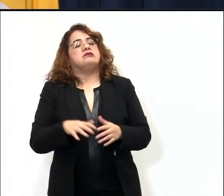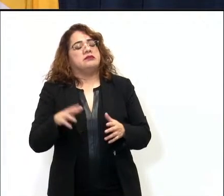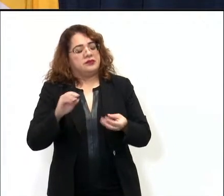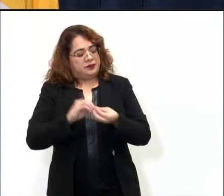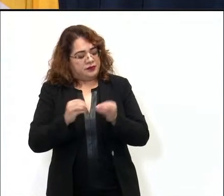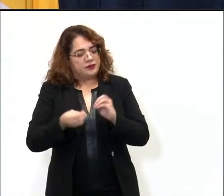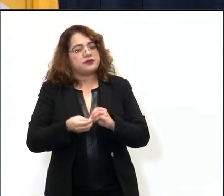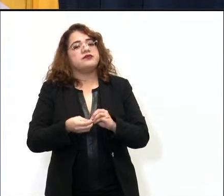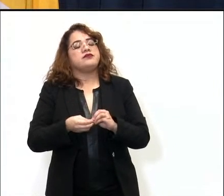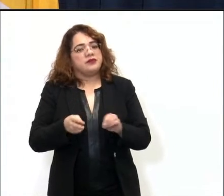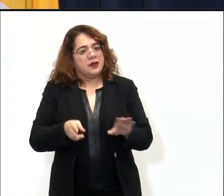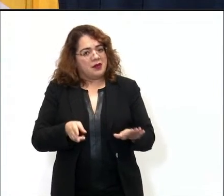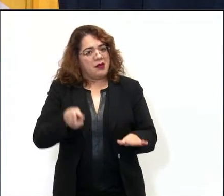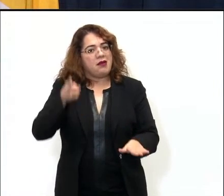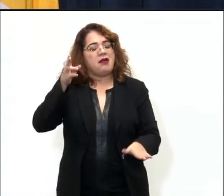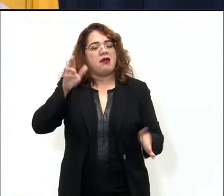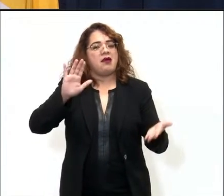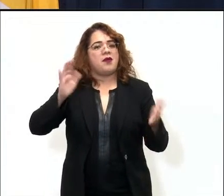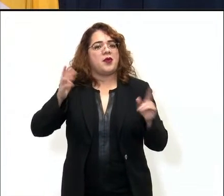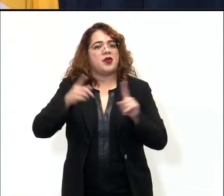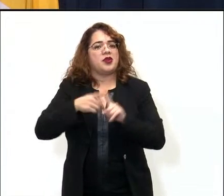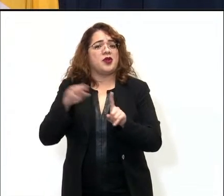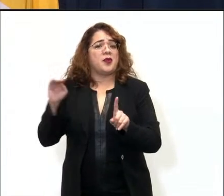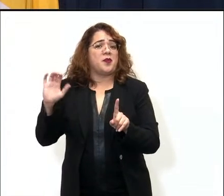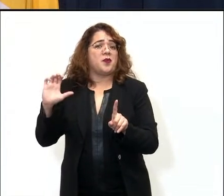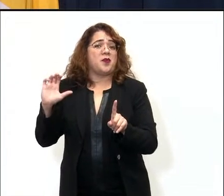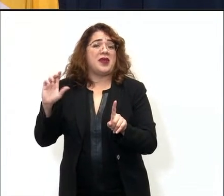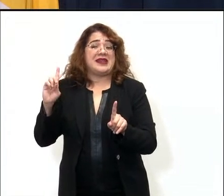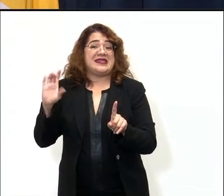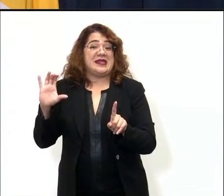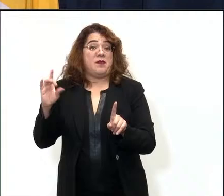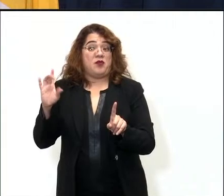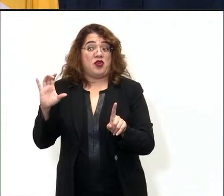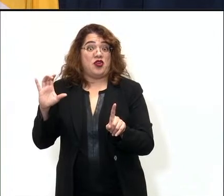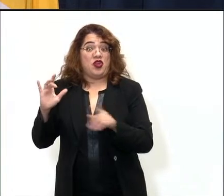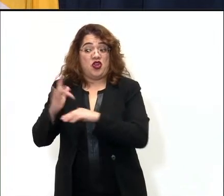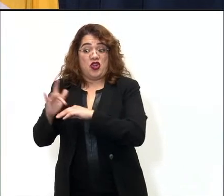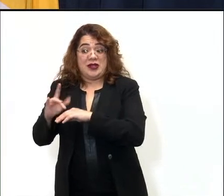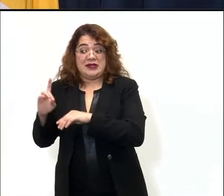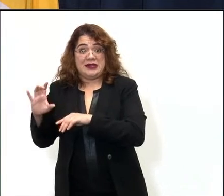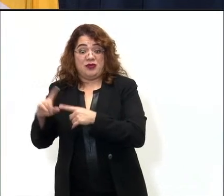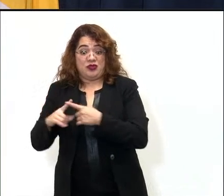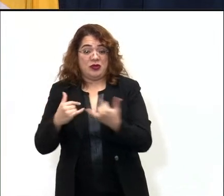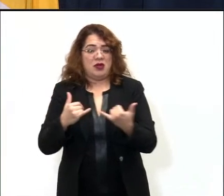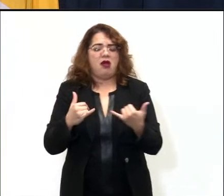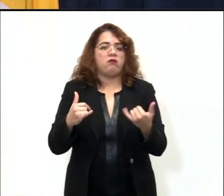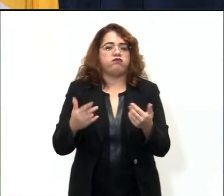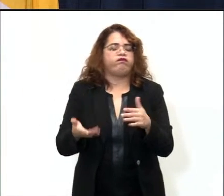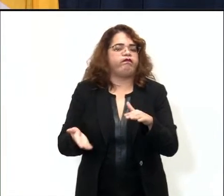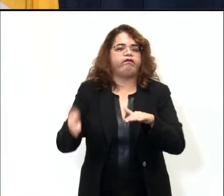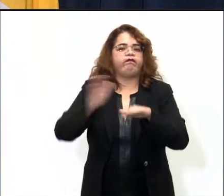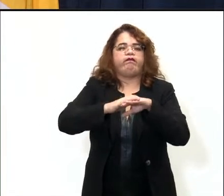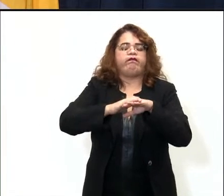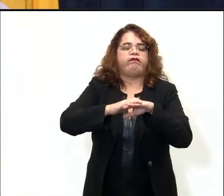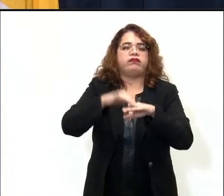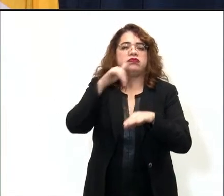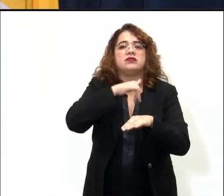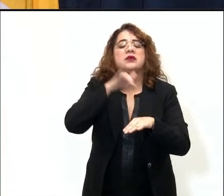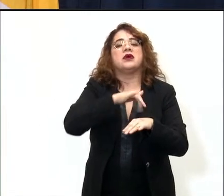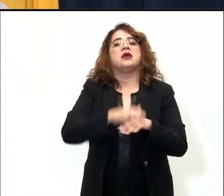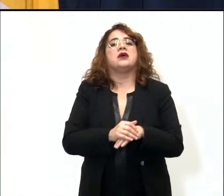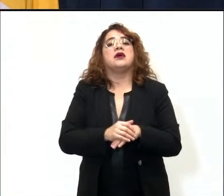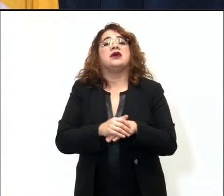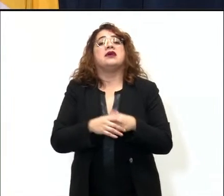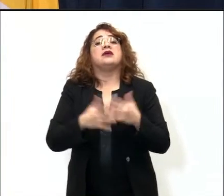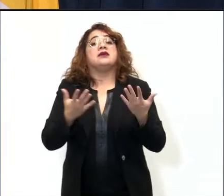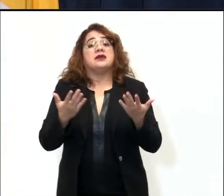alto que los niveles que estábamos a principios de diciembre. Dado todo esto, queremos compartir un poco